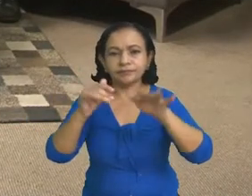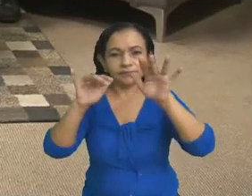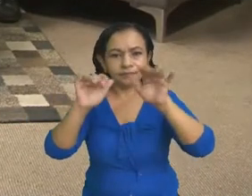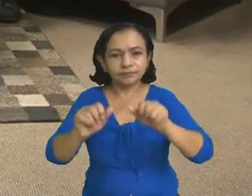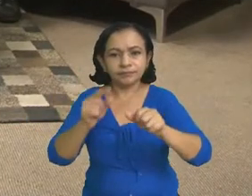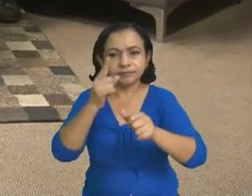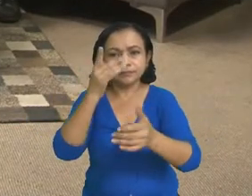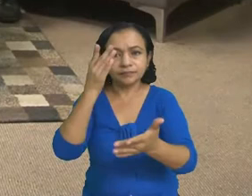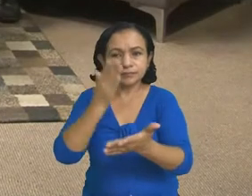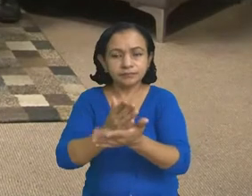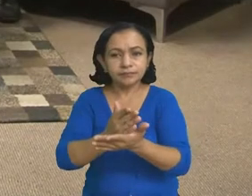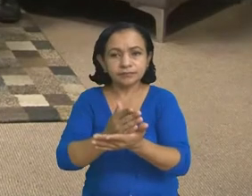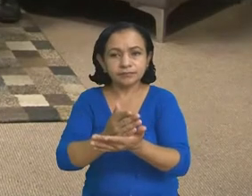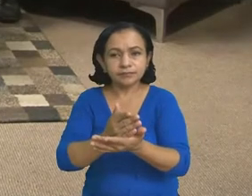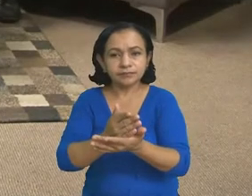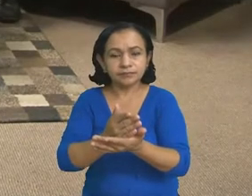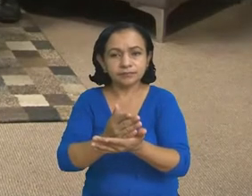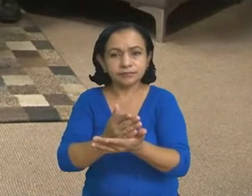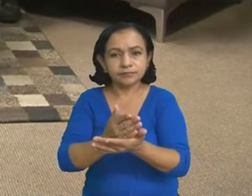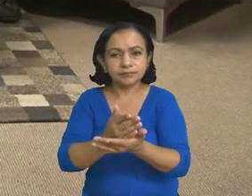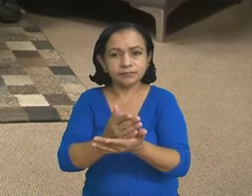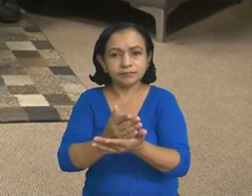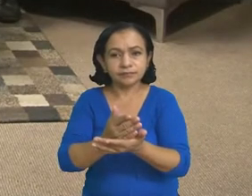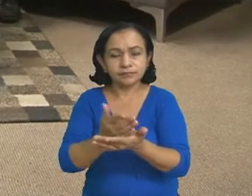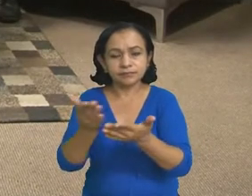ejemplo, una vez. Sí, sí.